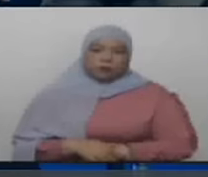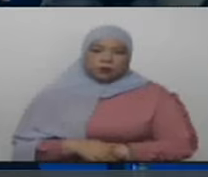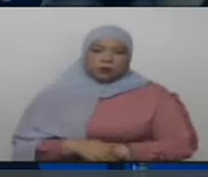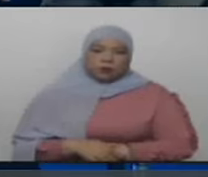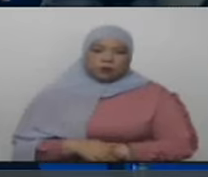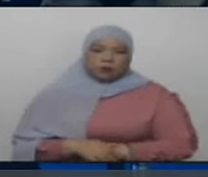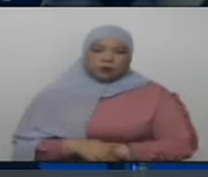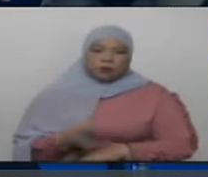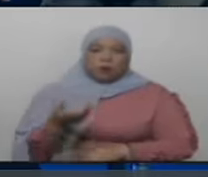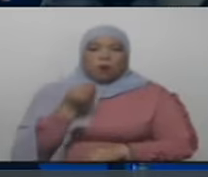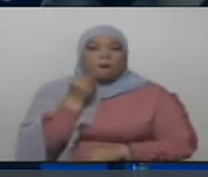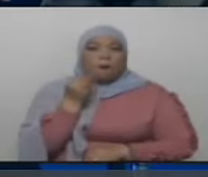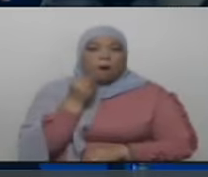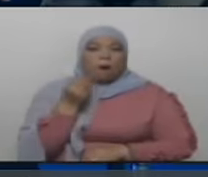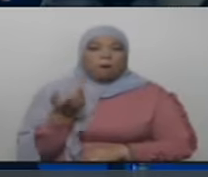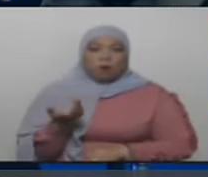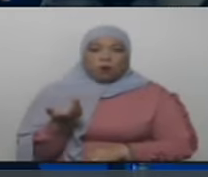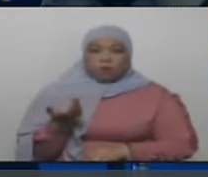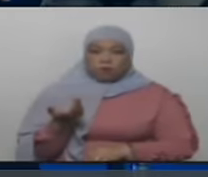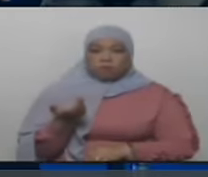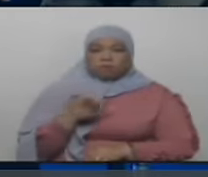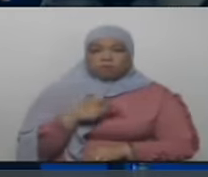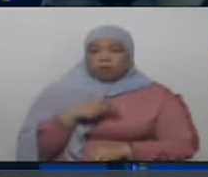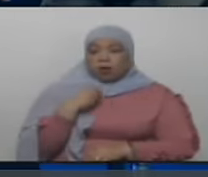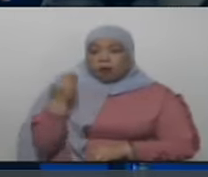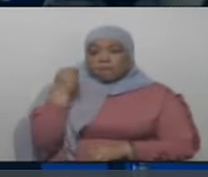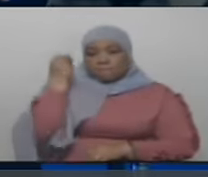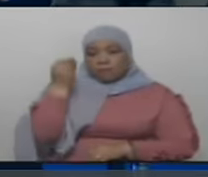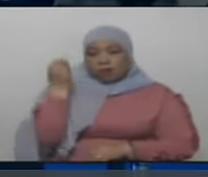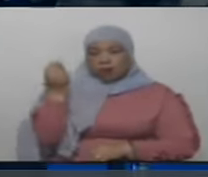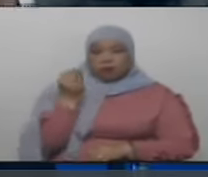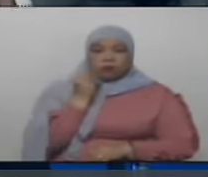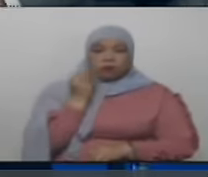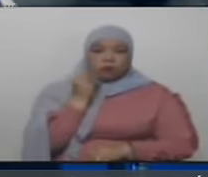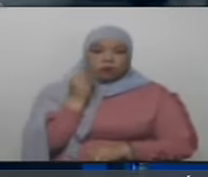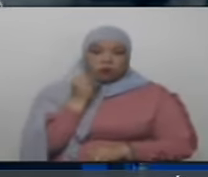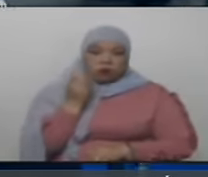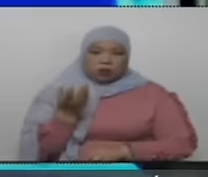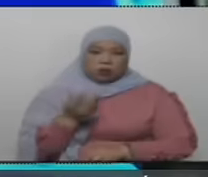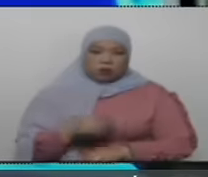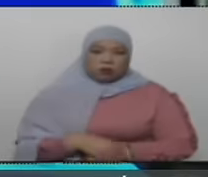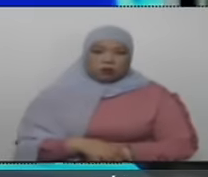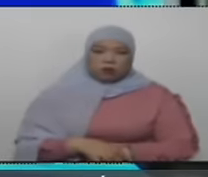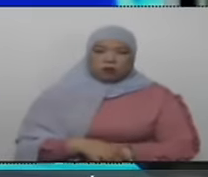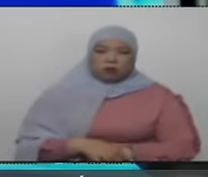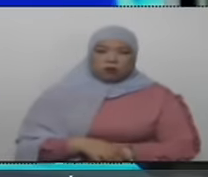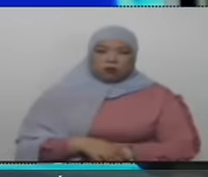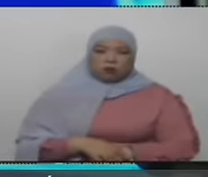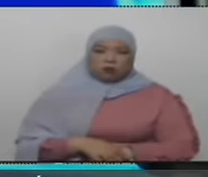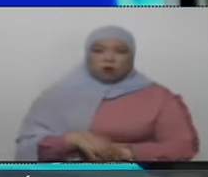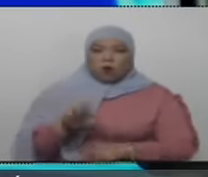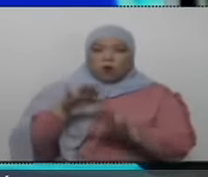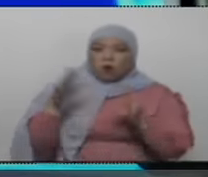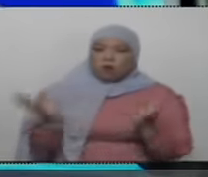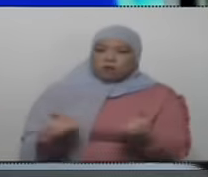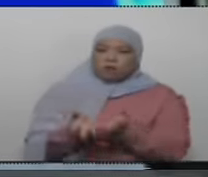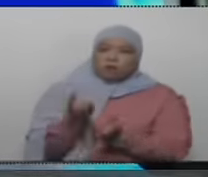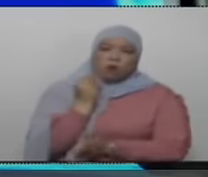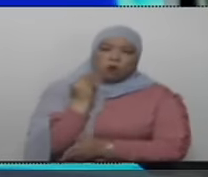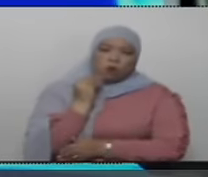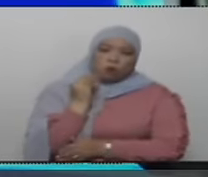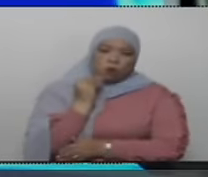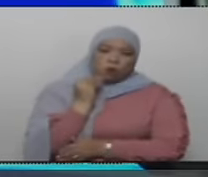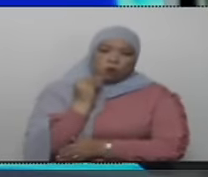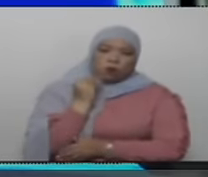Creen que nosotros somos, no sé si será que creen que somos gafos, ¿no? O que el mundo es gafo, que se va a